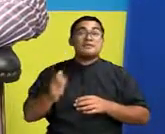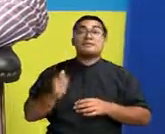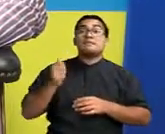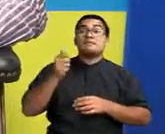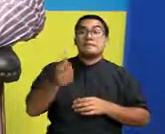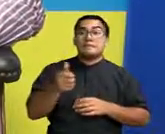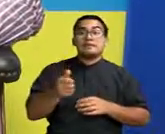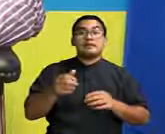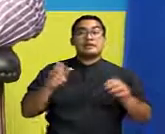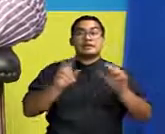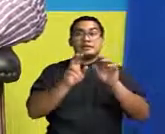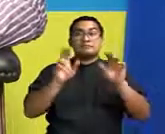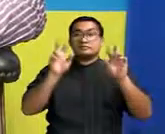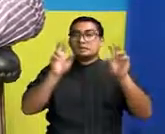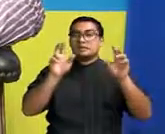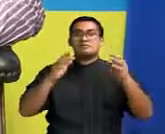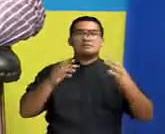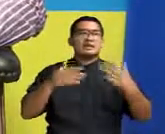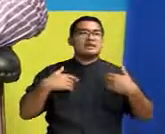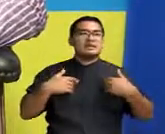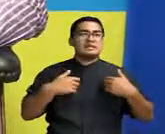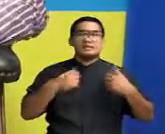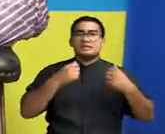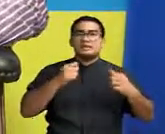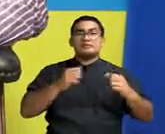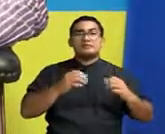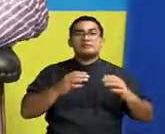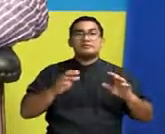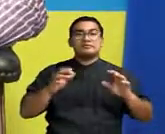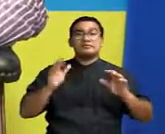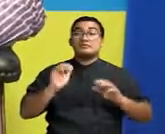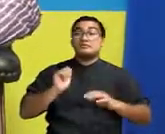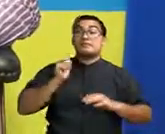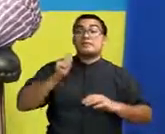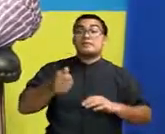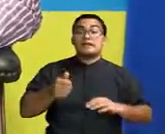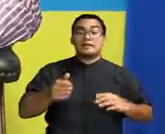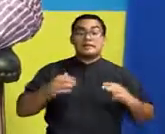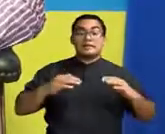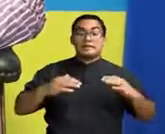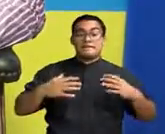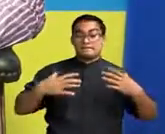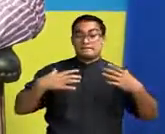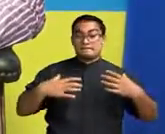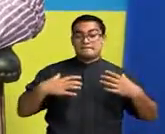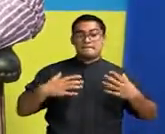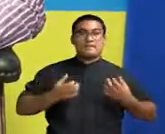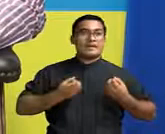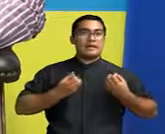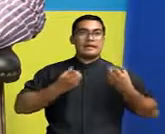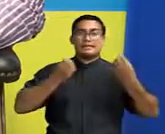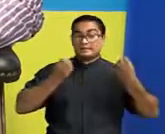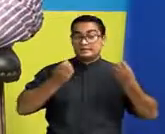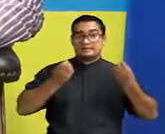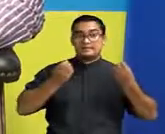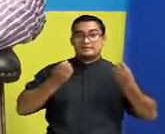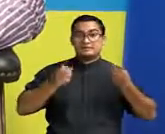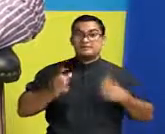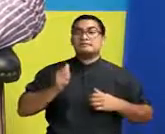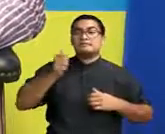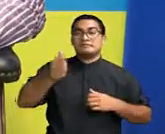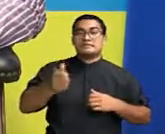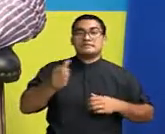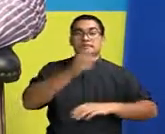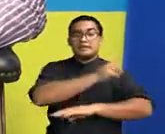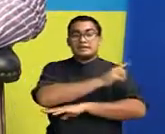conversando sobre temas de salud. Mañana creo que vamos a hablar sobre el cáncer de mama, a propósito que hay una campaña por